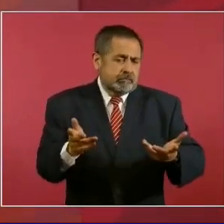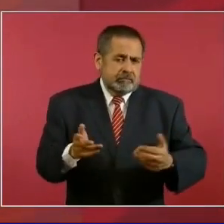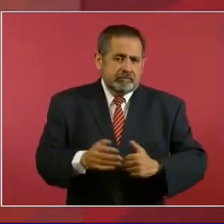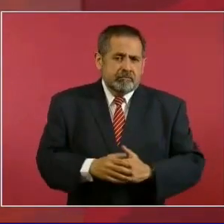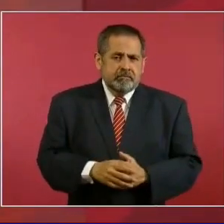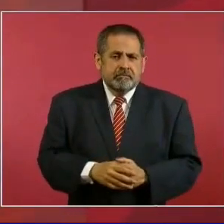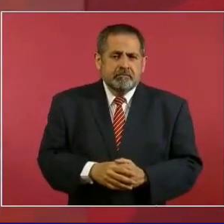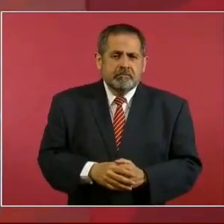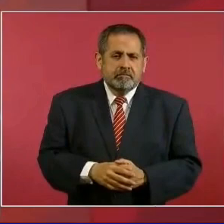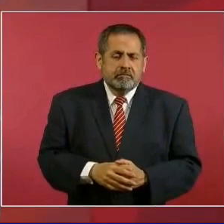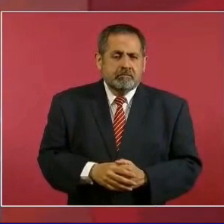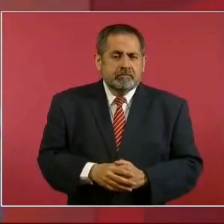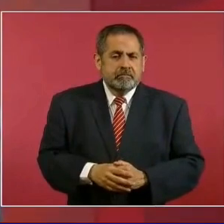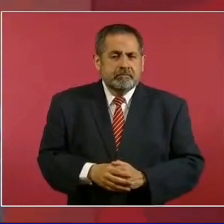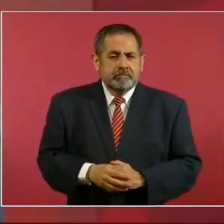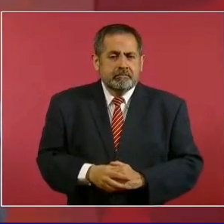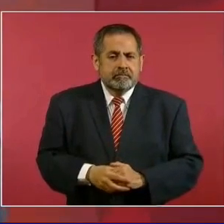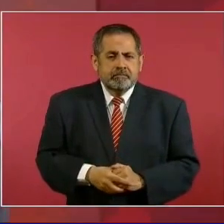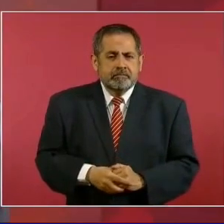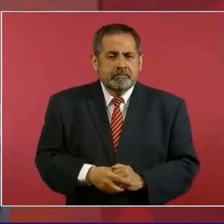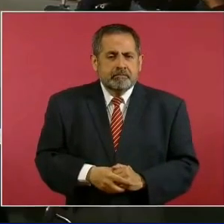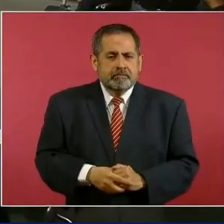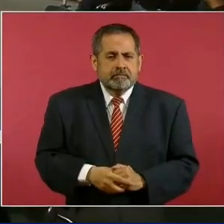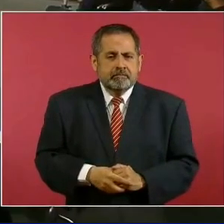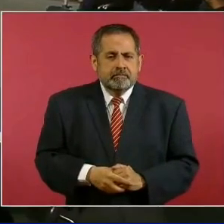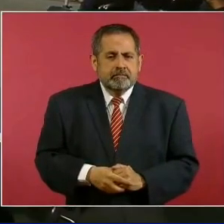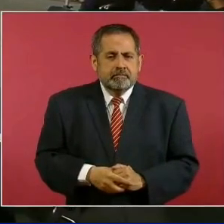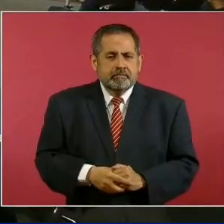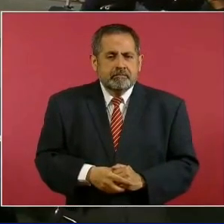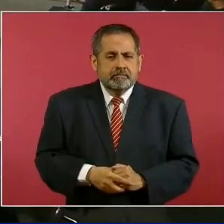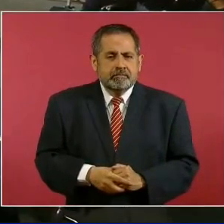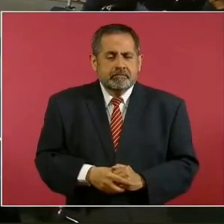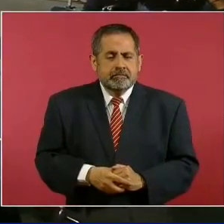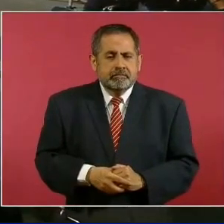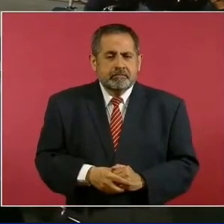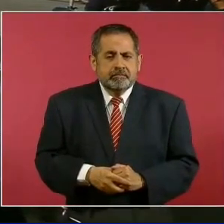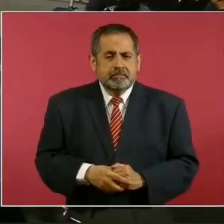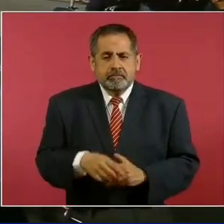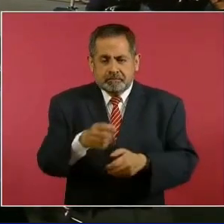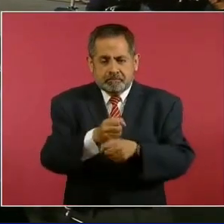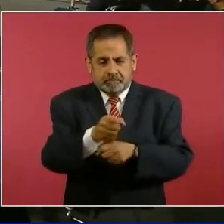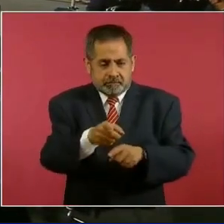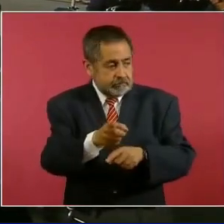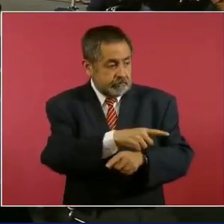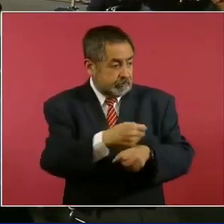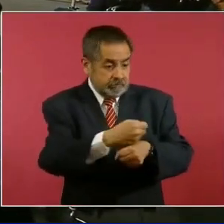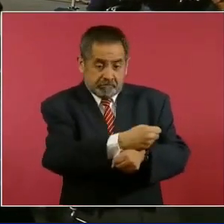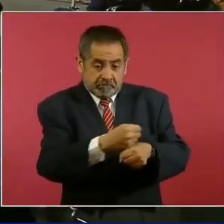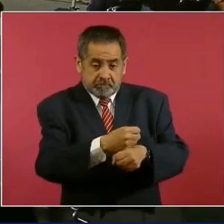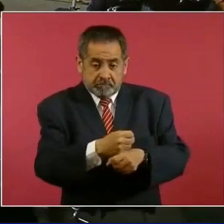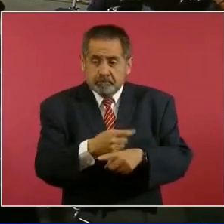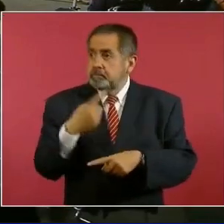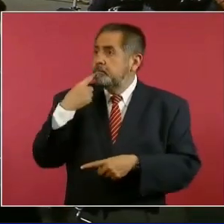Y no se denuncia a los torturadores. Y no se denuncia a los torturadores,